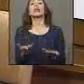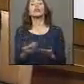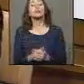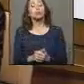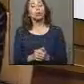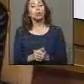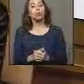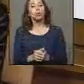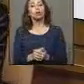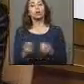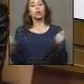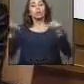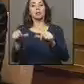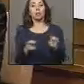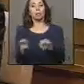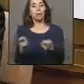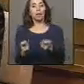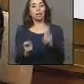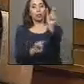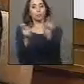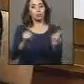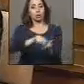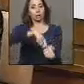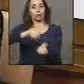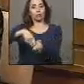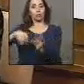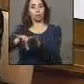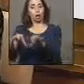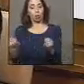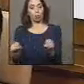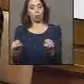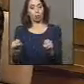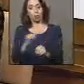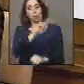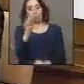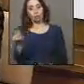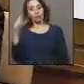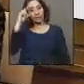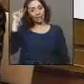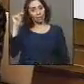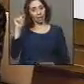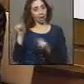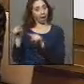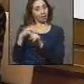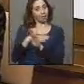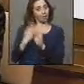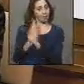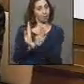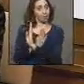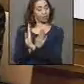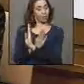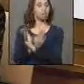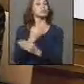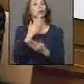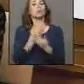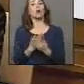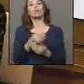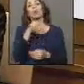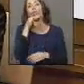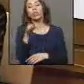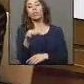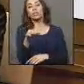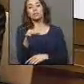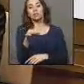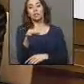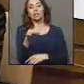esto? ¿Desestabilizar la conducción de aquellos que firmaron el acuerdo? ¿Esa es la idea que hay detrás de esto? Cuando se quiere